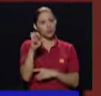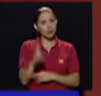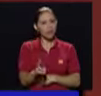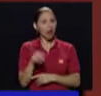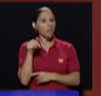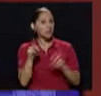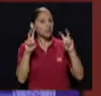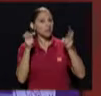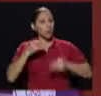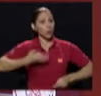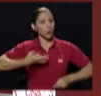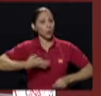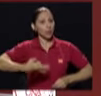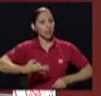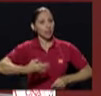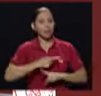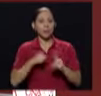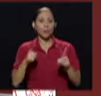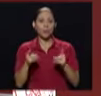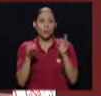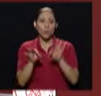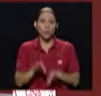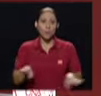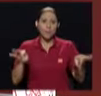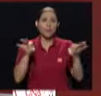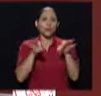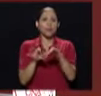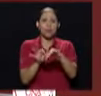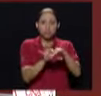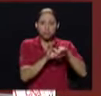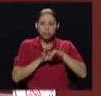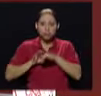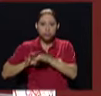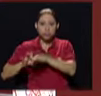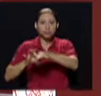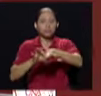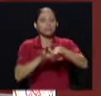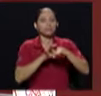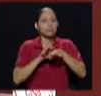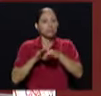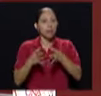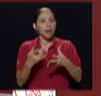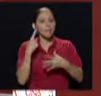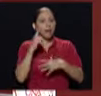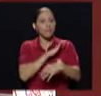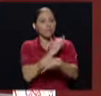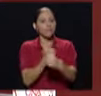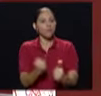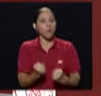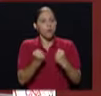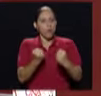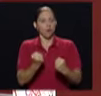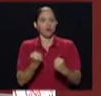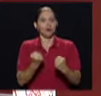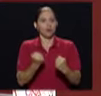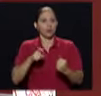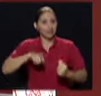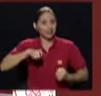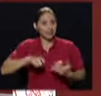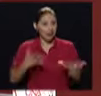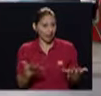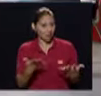tema de todos los días. Pero es muy importante esa unión regional para fortalecer lo que sea necesario